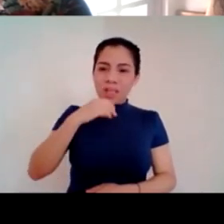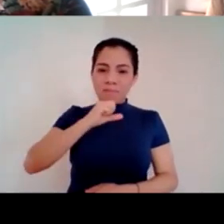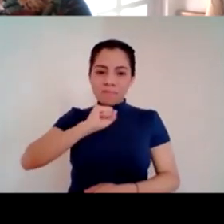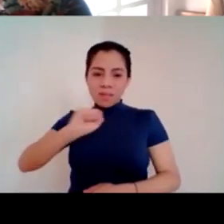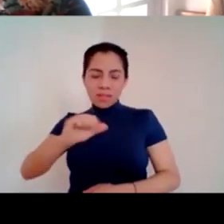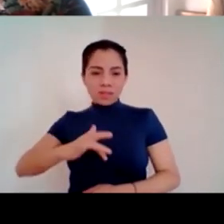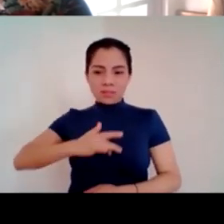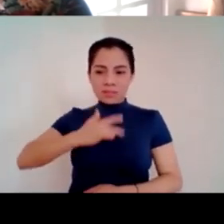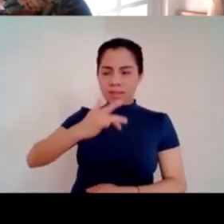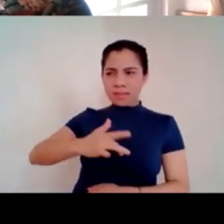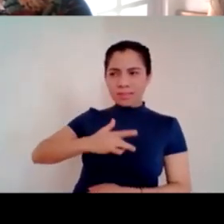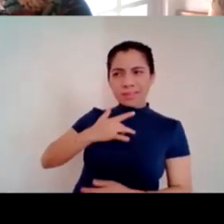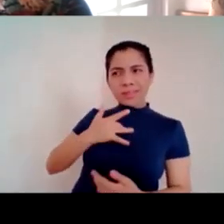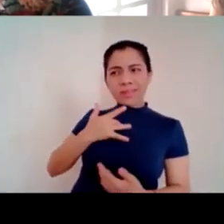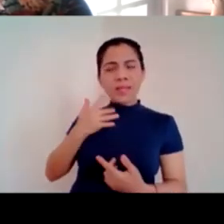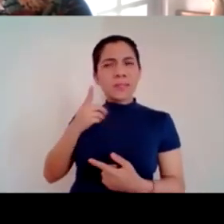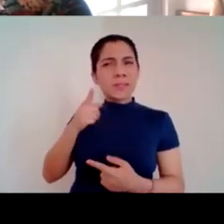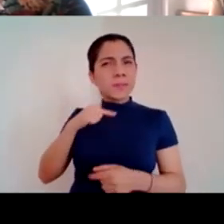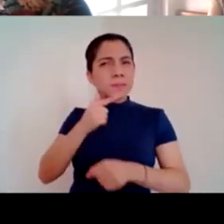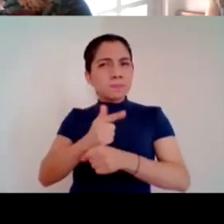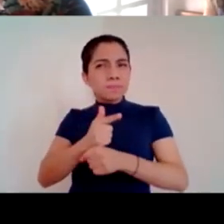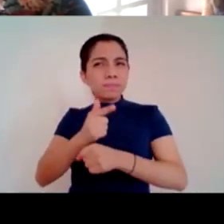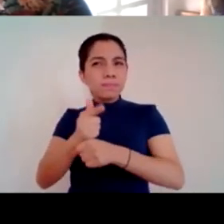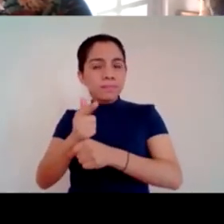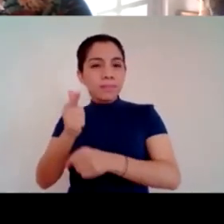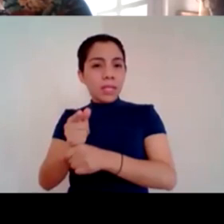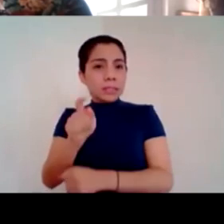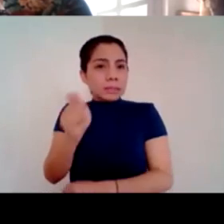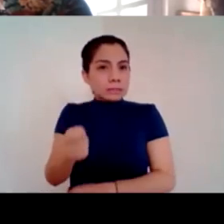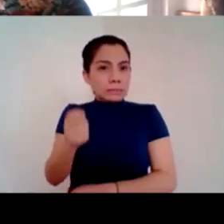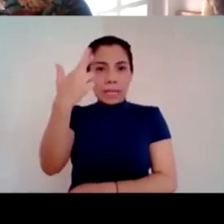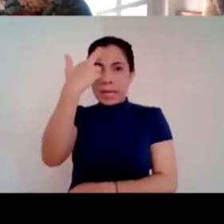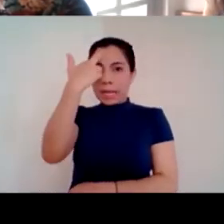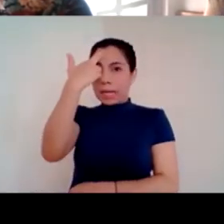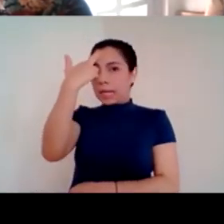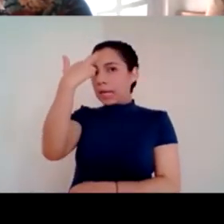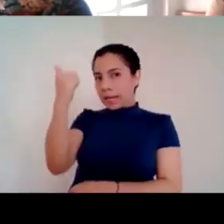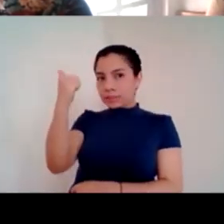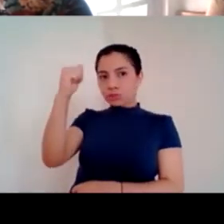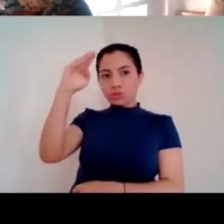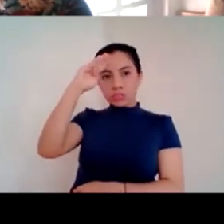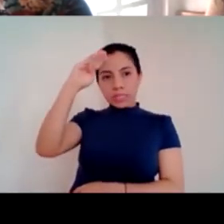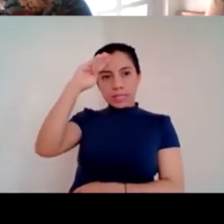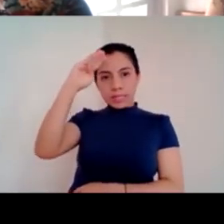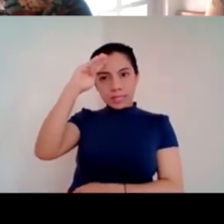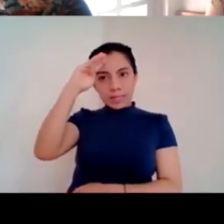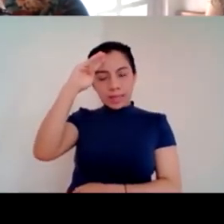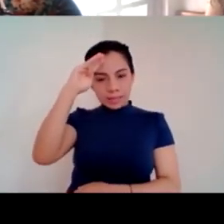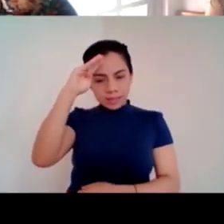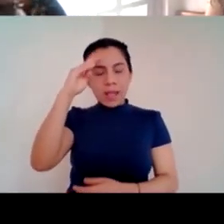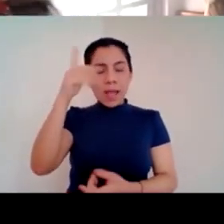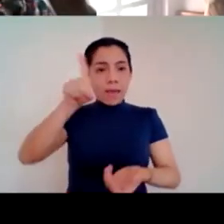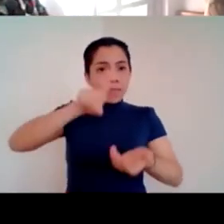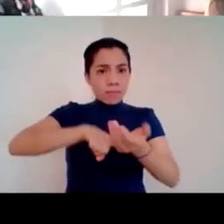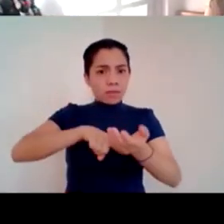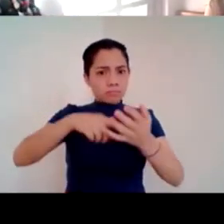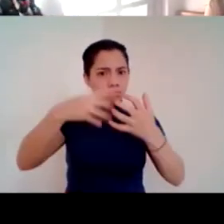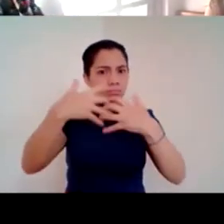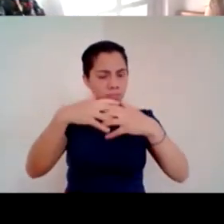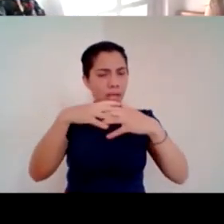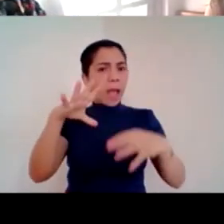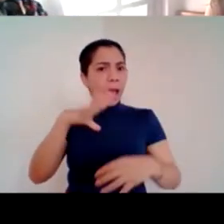es un nivel de racionalidad que lo hemos mal barateado racionalidad para decir que hay